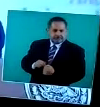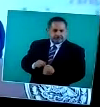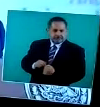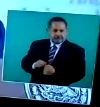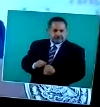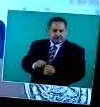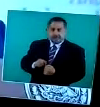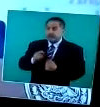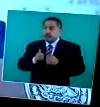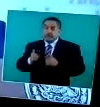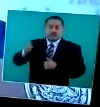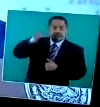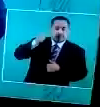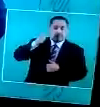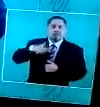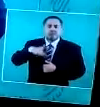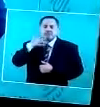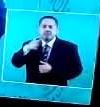Ya no hay corrupción arriba.